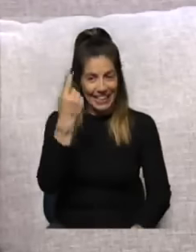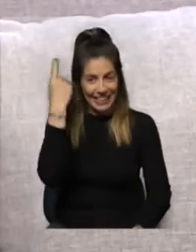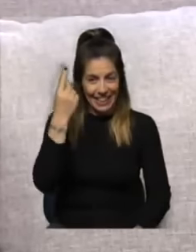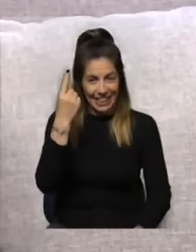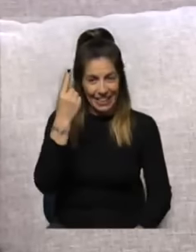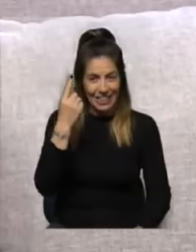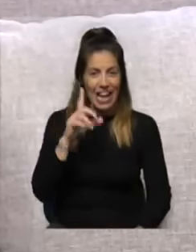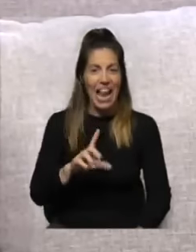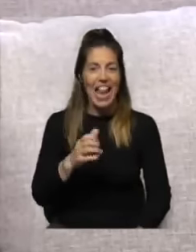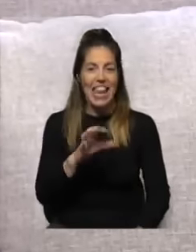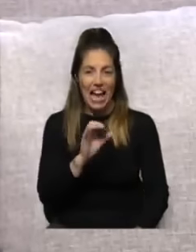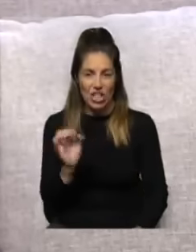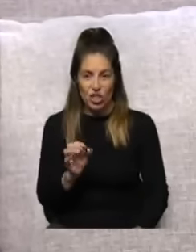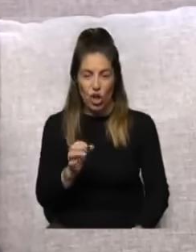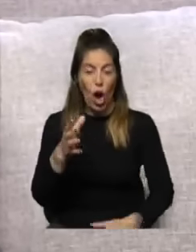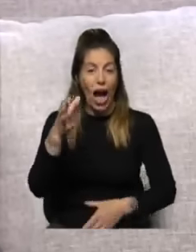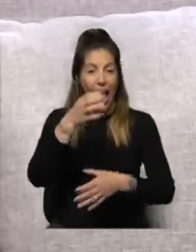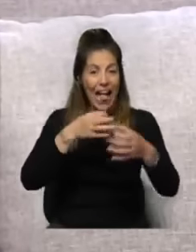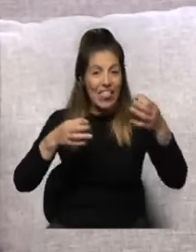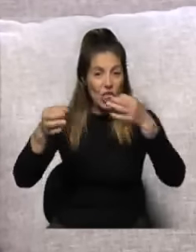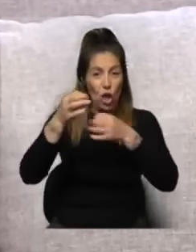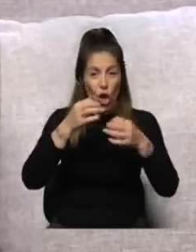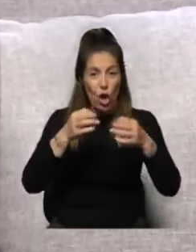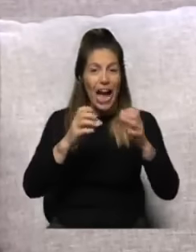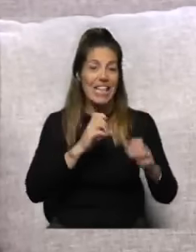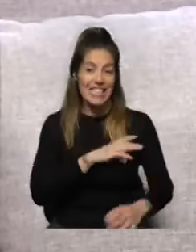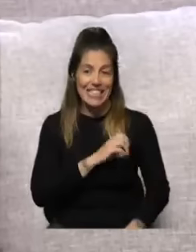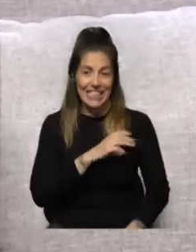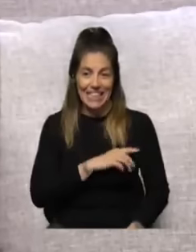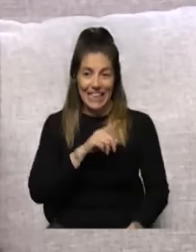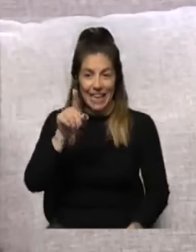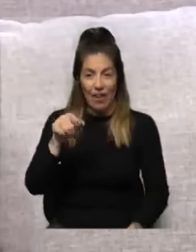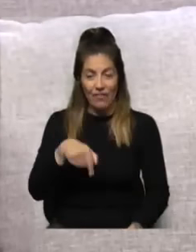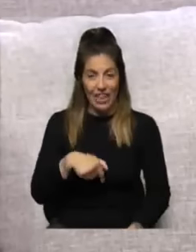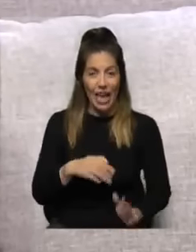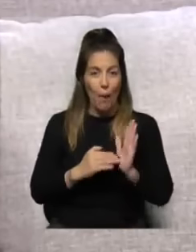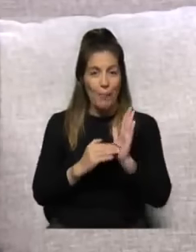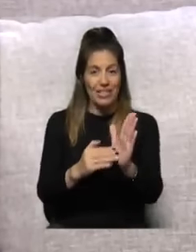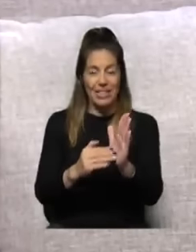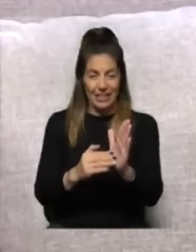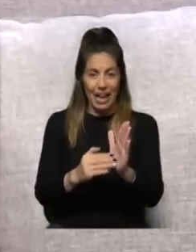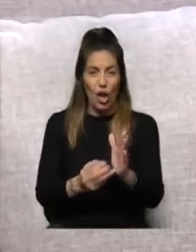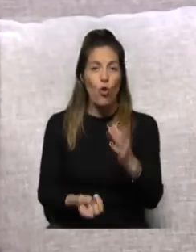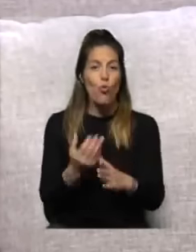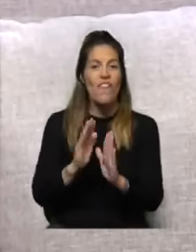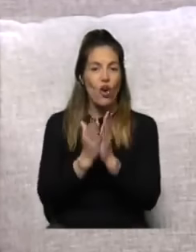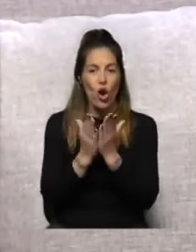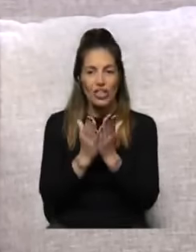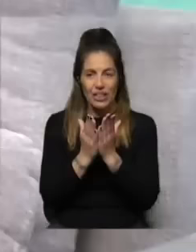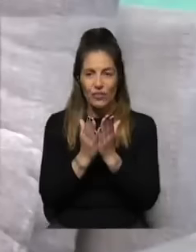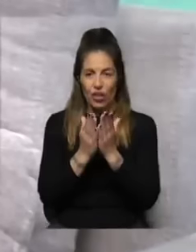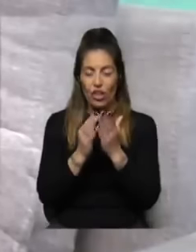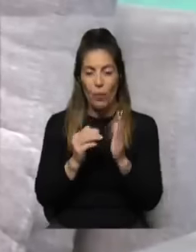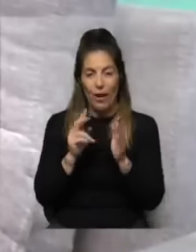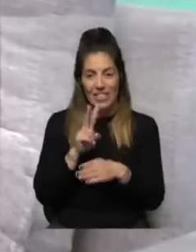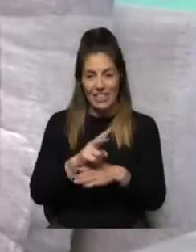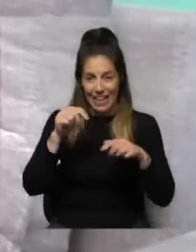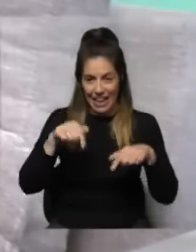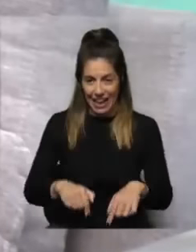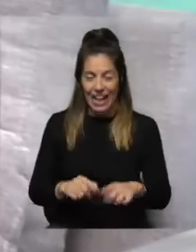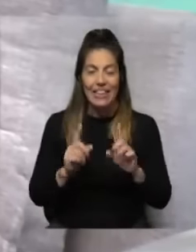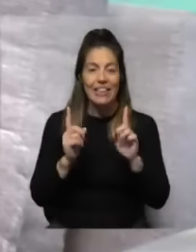Ángeles Lazo, esta astróloga chilena, que viene a presentar un nuevo libro a la Feria del Libro y nos va a estar visitando aquí en el Living de Ciudad Vieja. Y hoy vamos a gritar